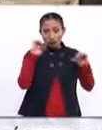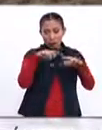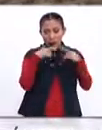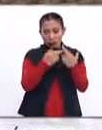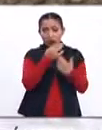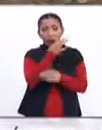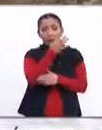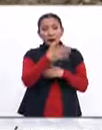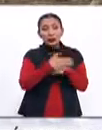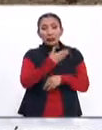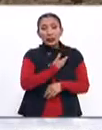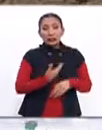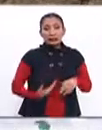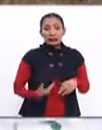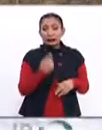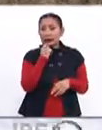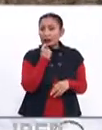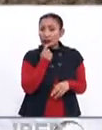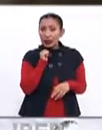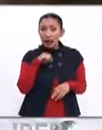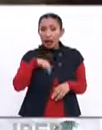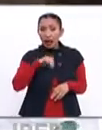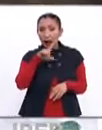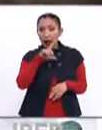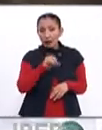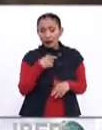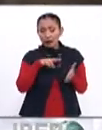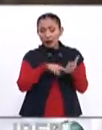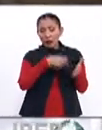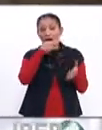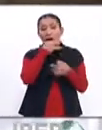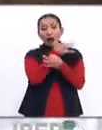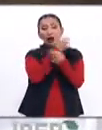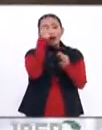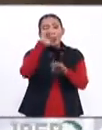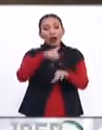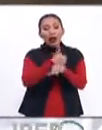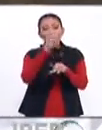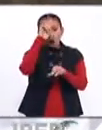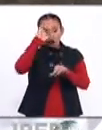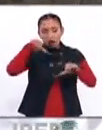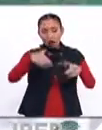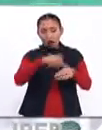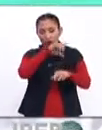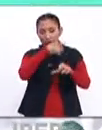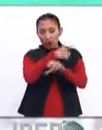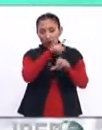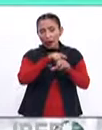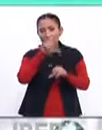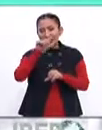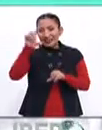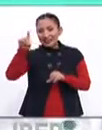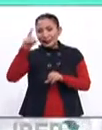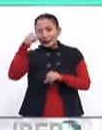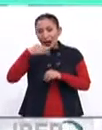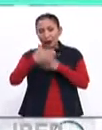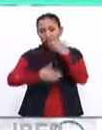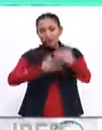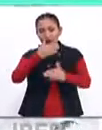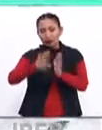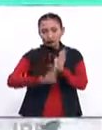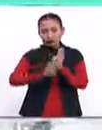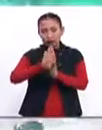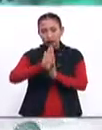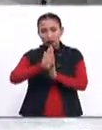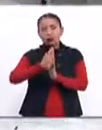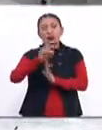dio a conocer que el presidente Andrés Manuel López Obrador firmó un decreto para crear el Consejo Nacional de la Agenda 2030 para el Desarrollo